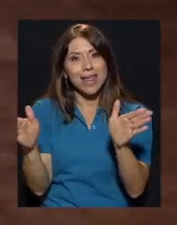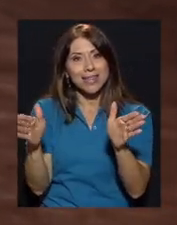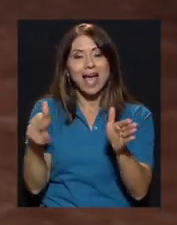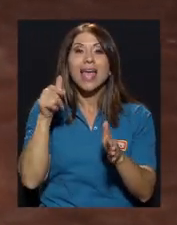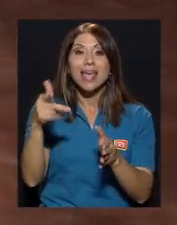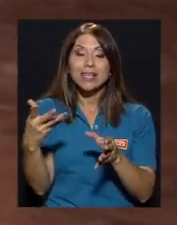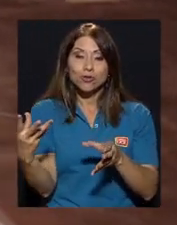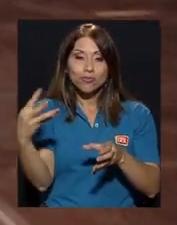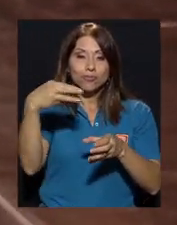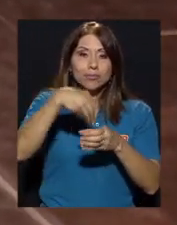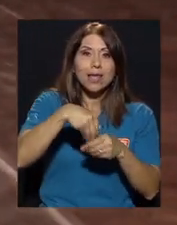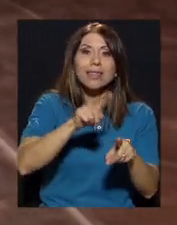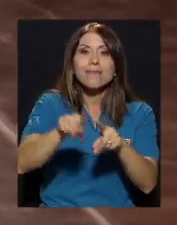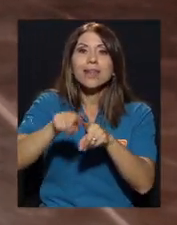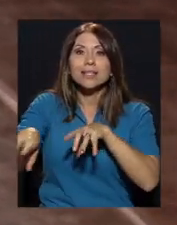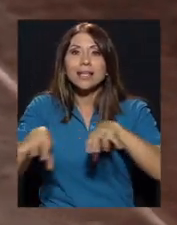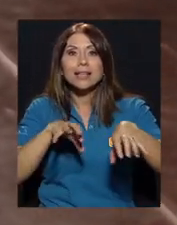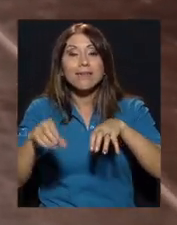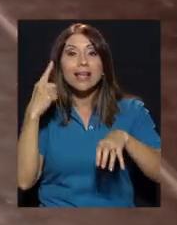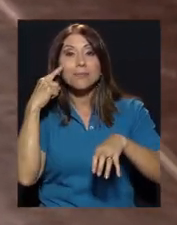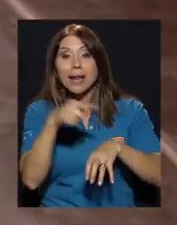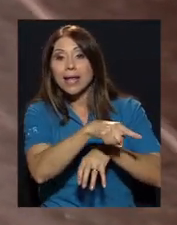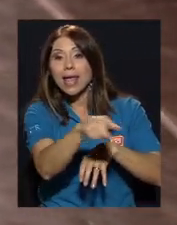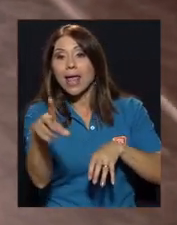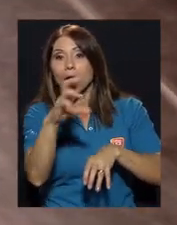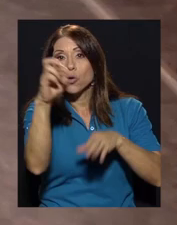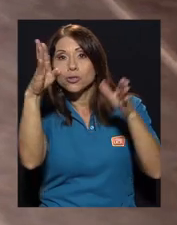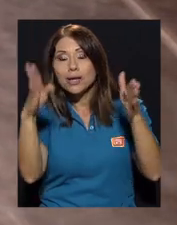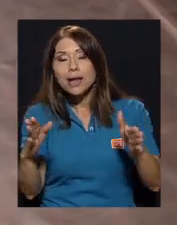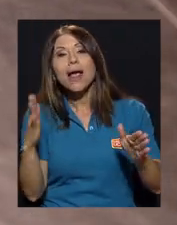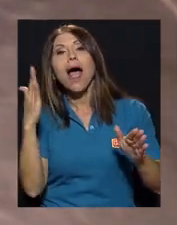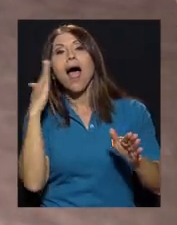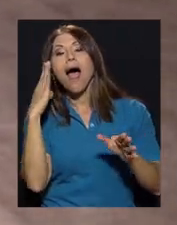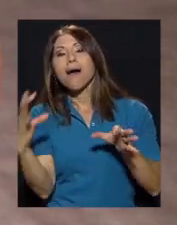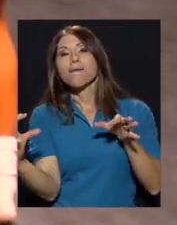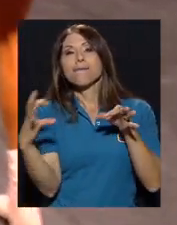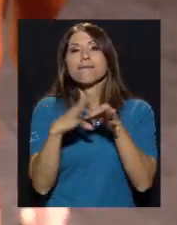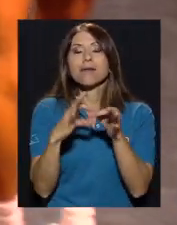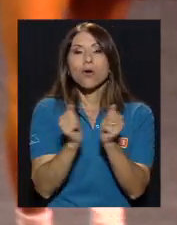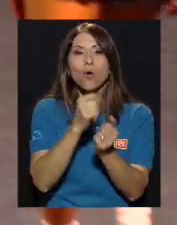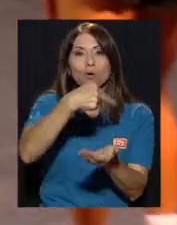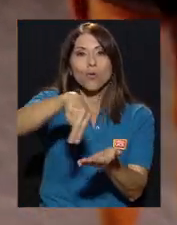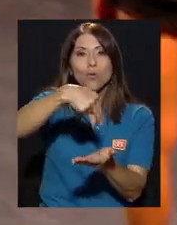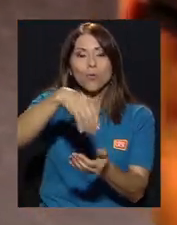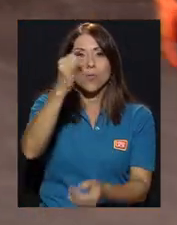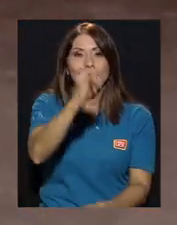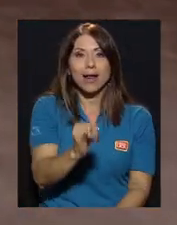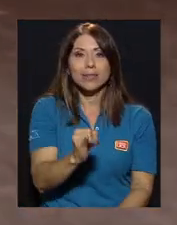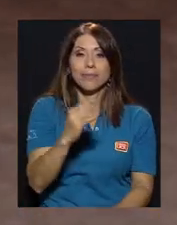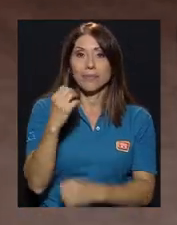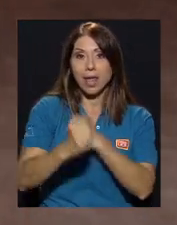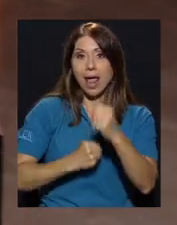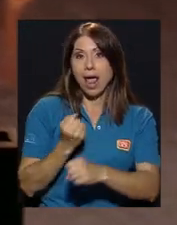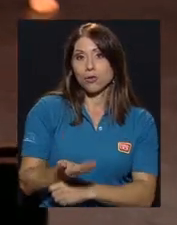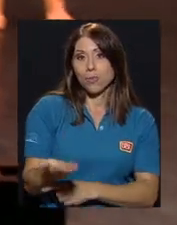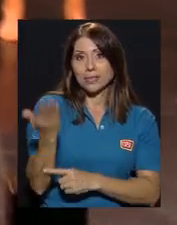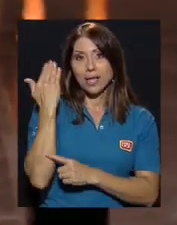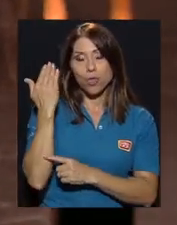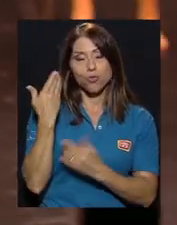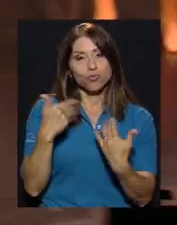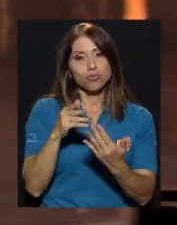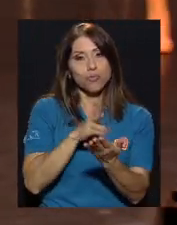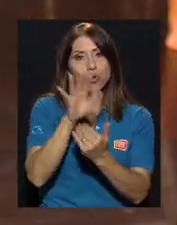iniciativas por vincular a la población costarricense al arte dancístico el año pasado tuvimos un proyecto muy importante